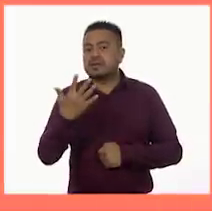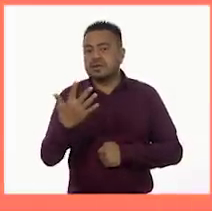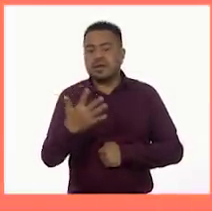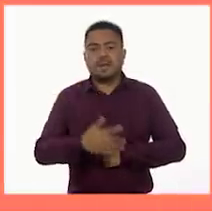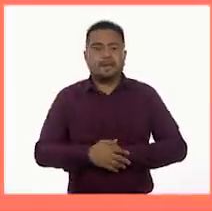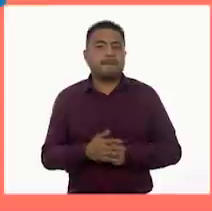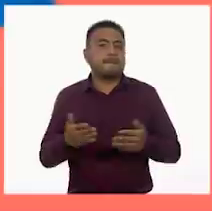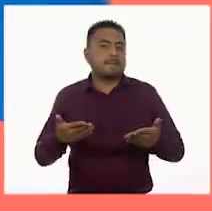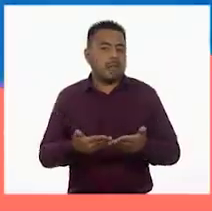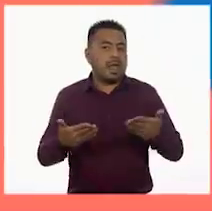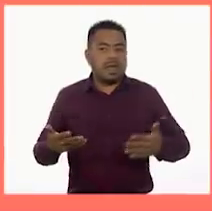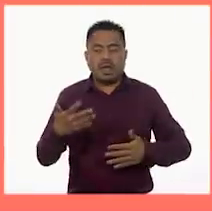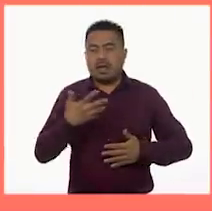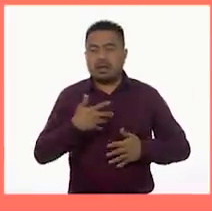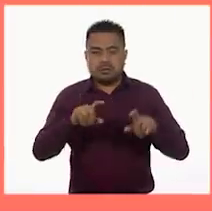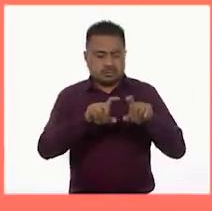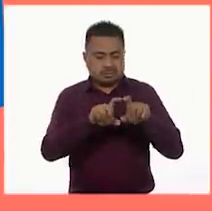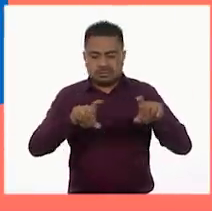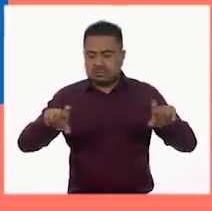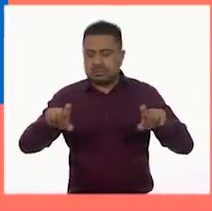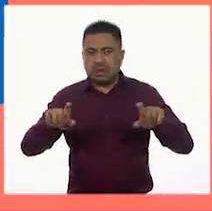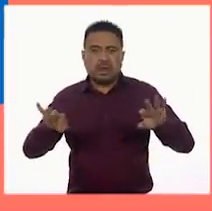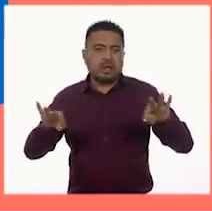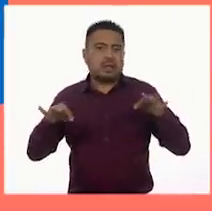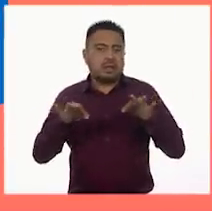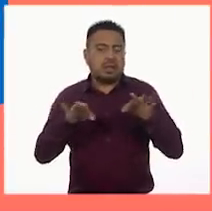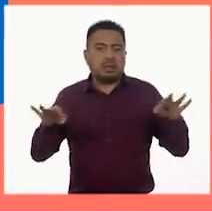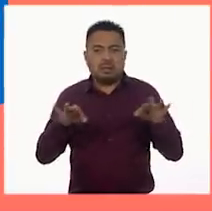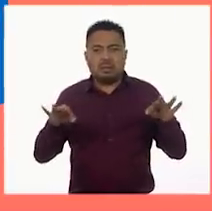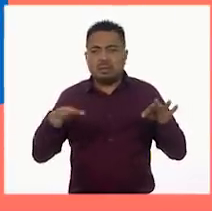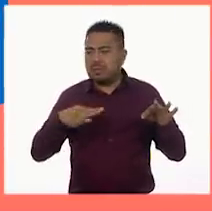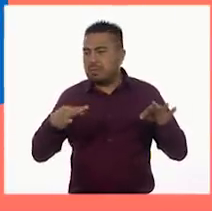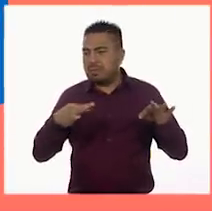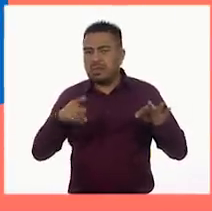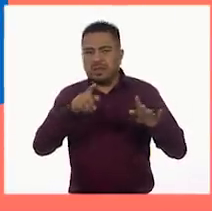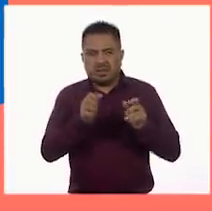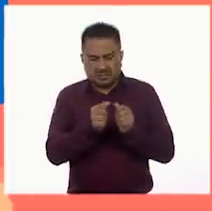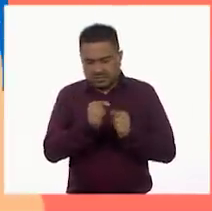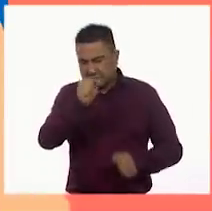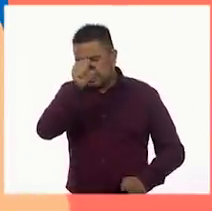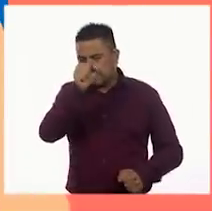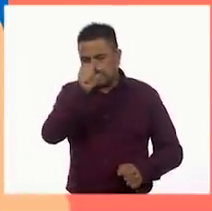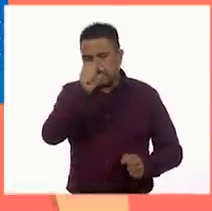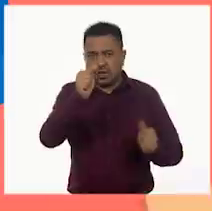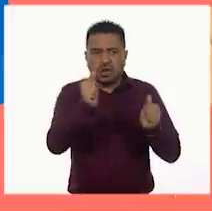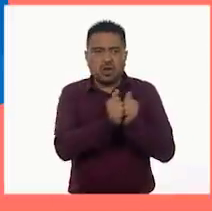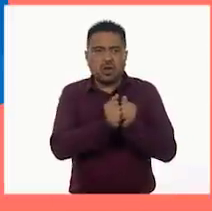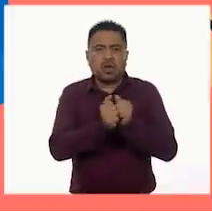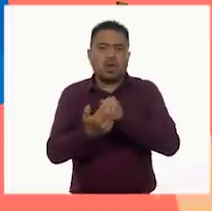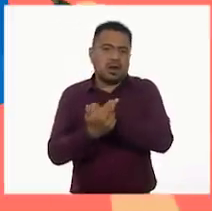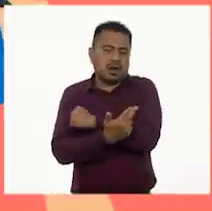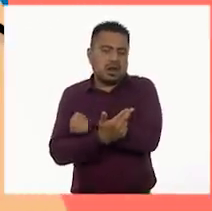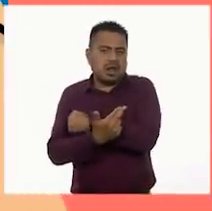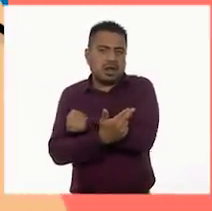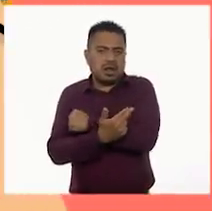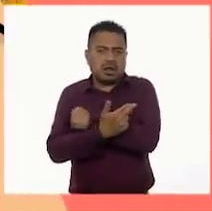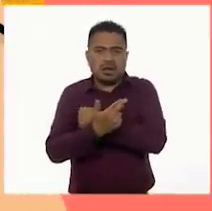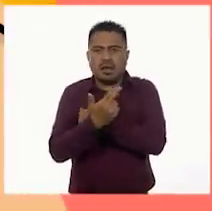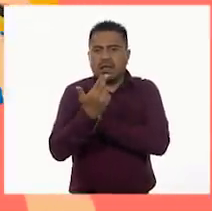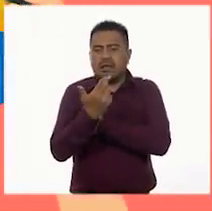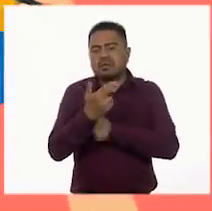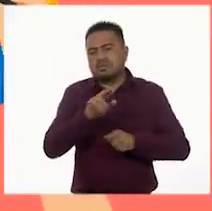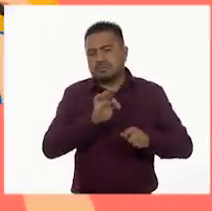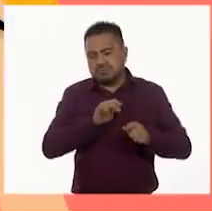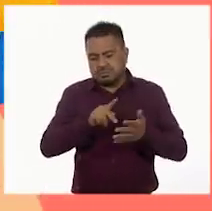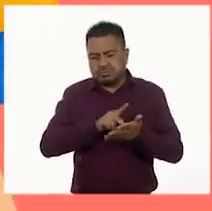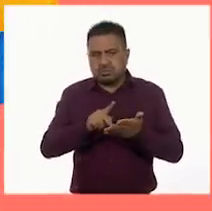5. Ahora tenemos un pequeño pedazo de playera. Estira a lo ancho y con ayuda de la regla, mide y marca con